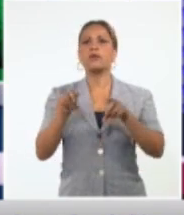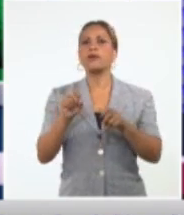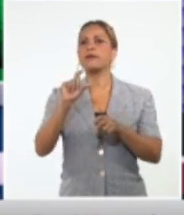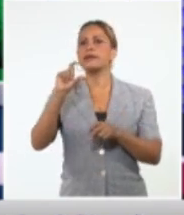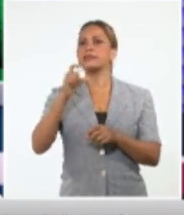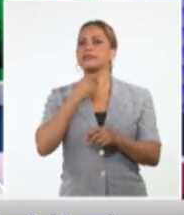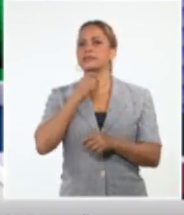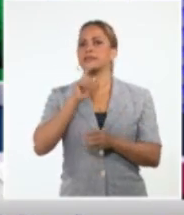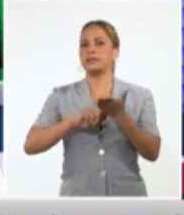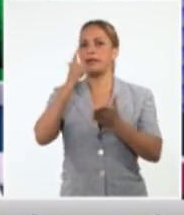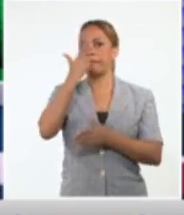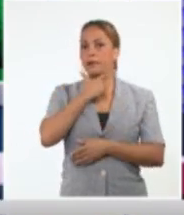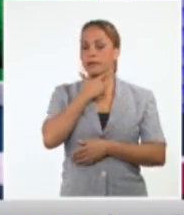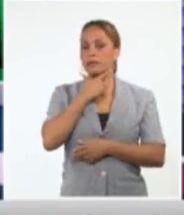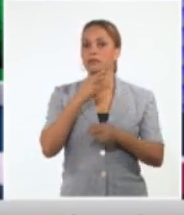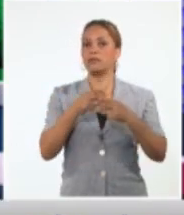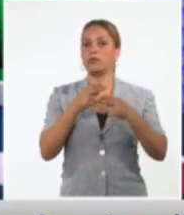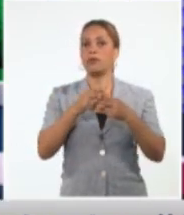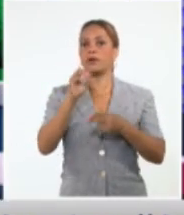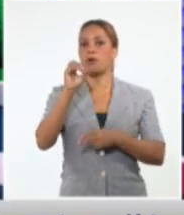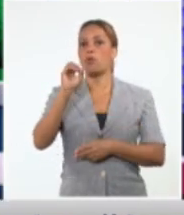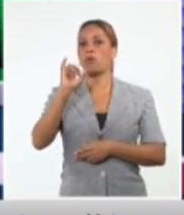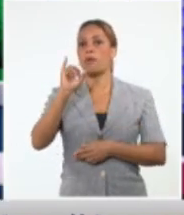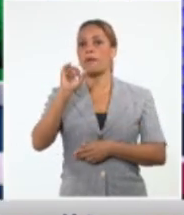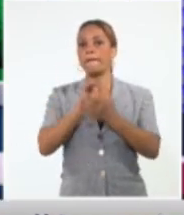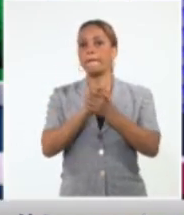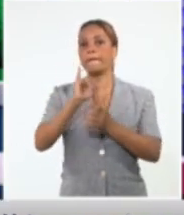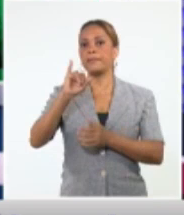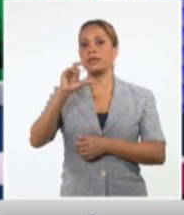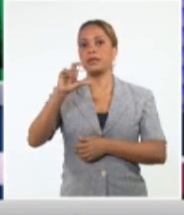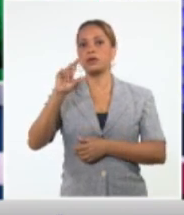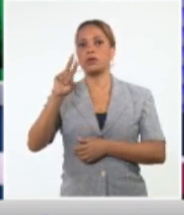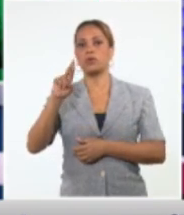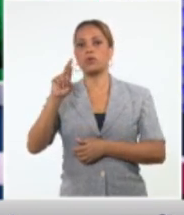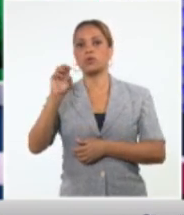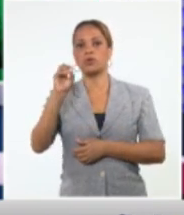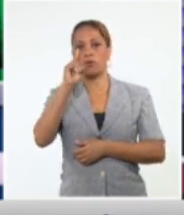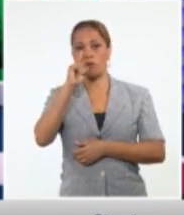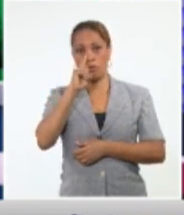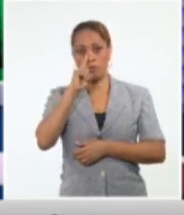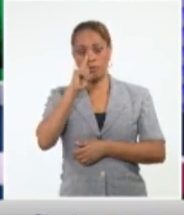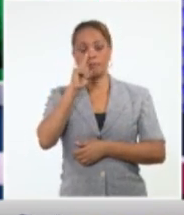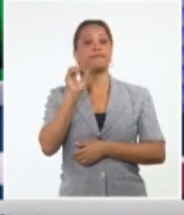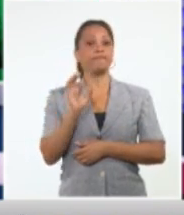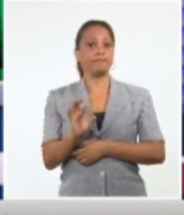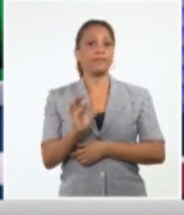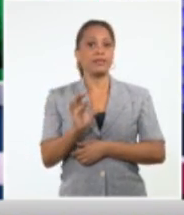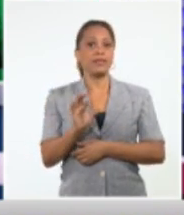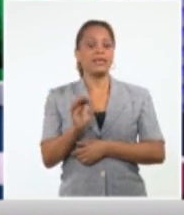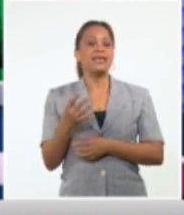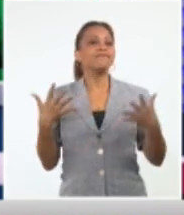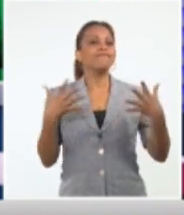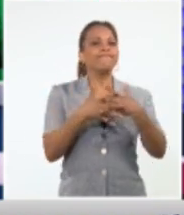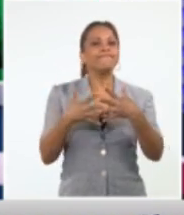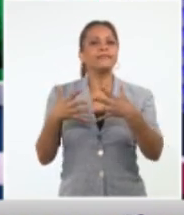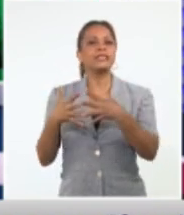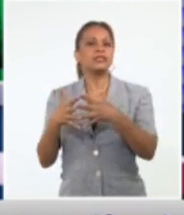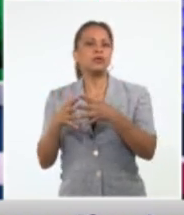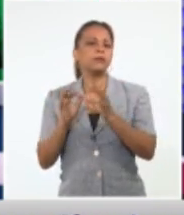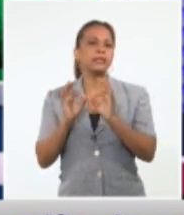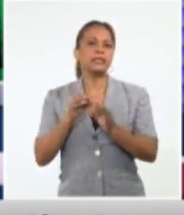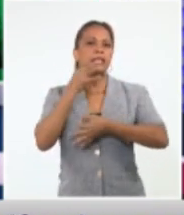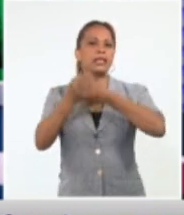hay muchos artículos, hay muchas informaciones. Omicron se asocia mucho, fíjense,